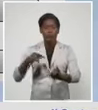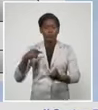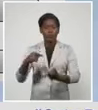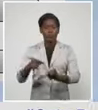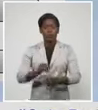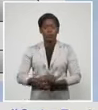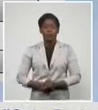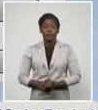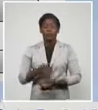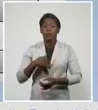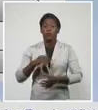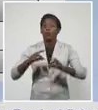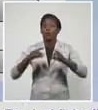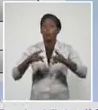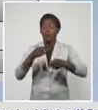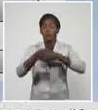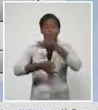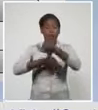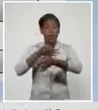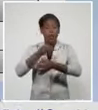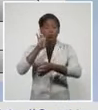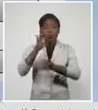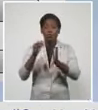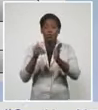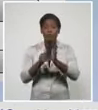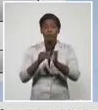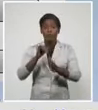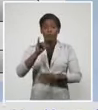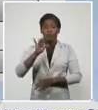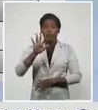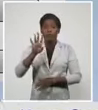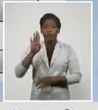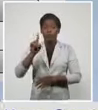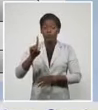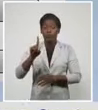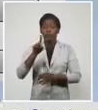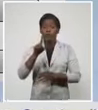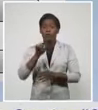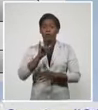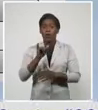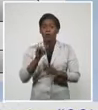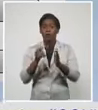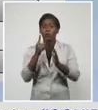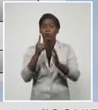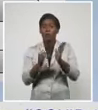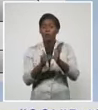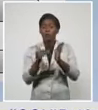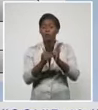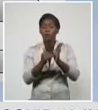4.361, que hacen que ya la cifra total sea de